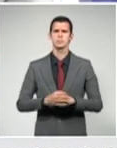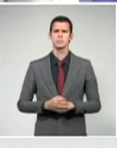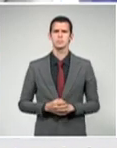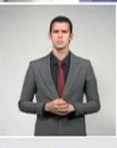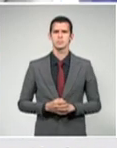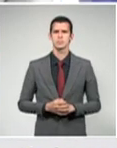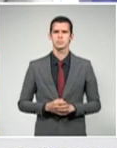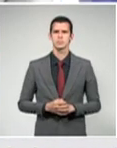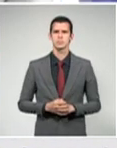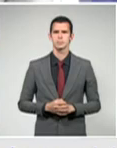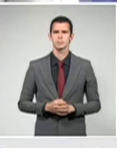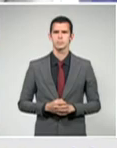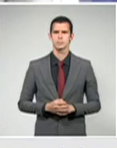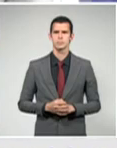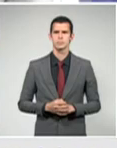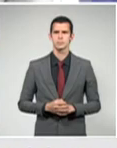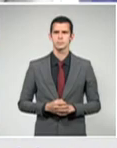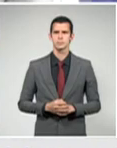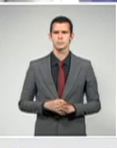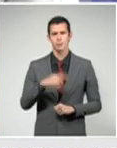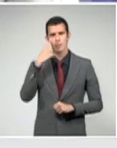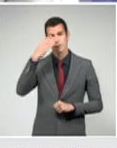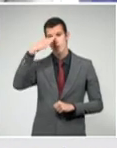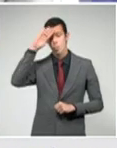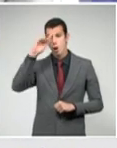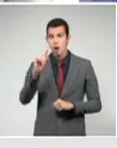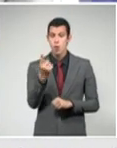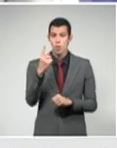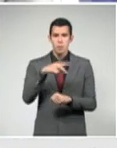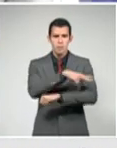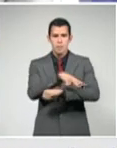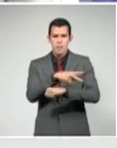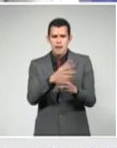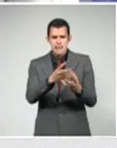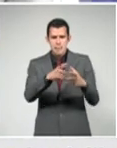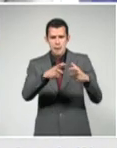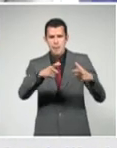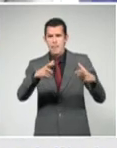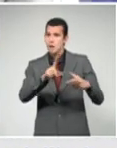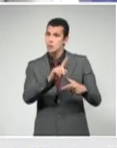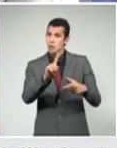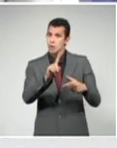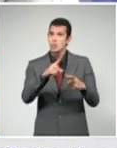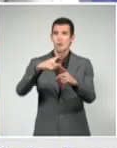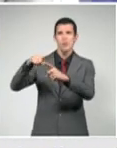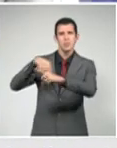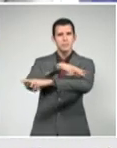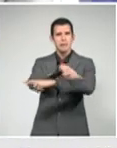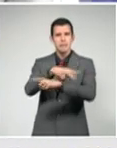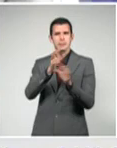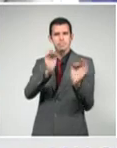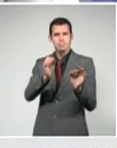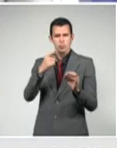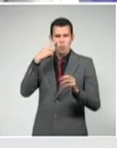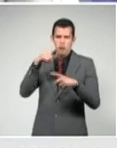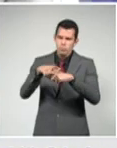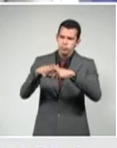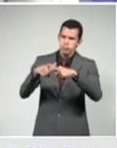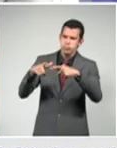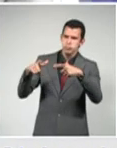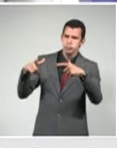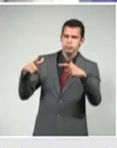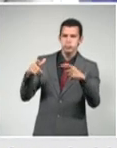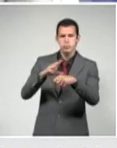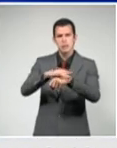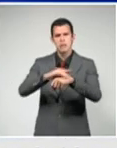es decir que Cuba no es la excepción. El alza en los últimos 15 días, usted lo demostraba, lo decía, pero hay que